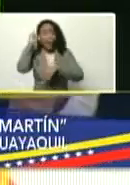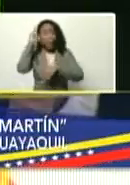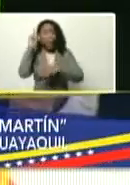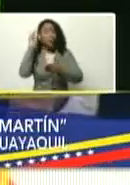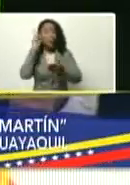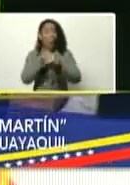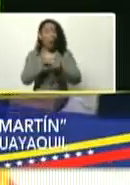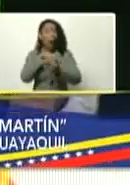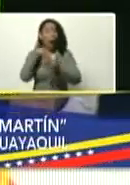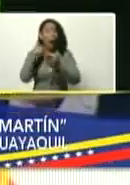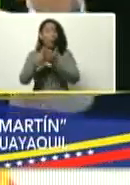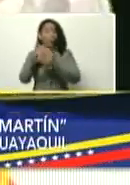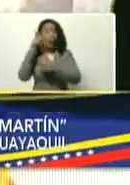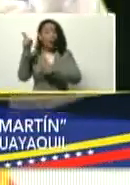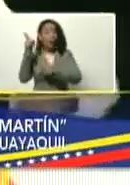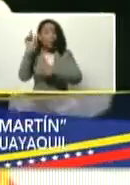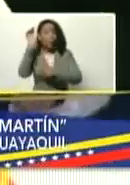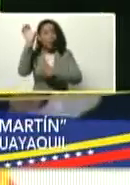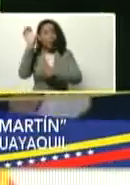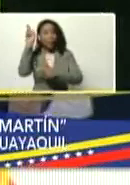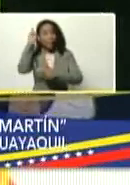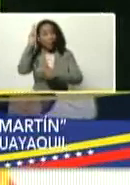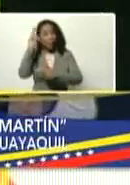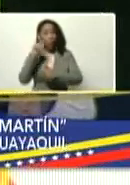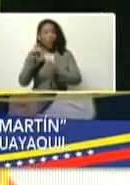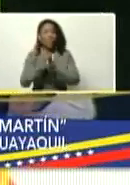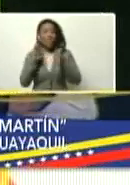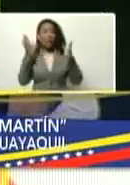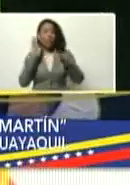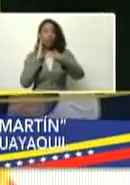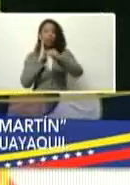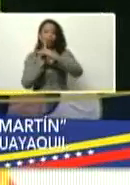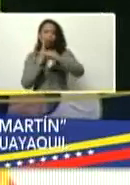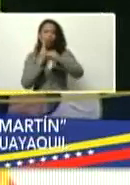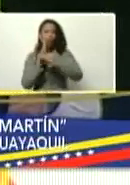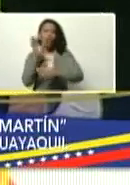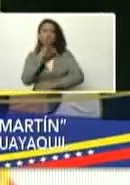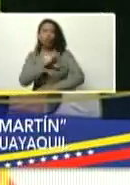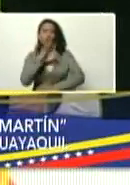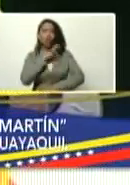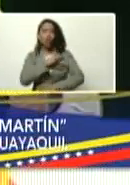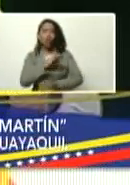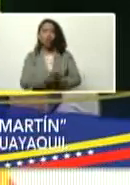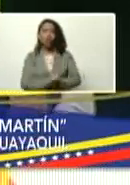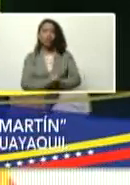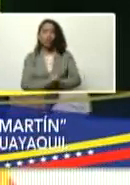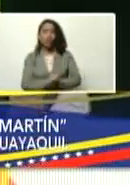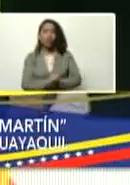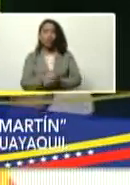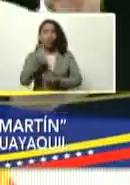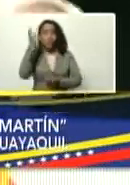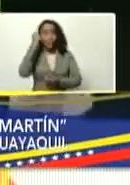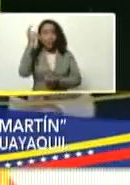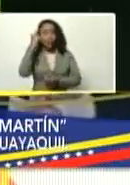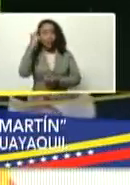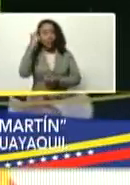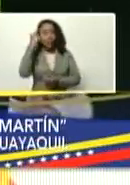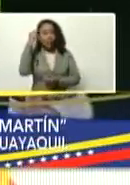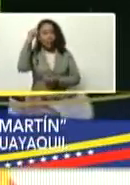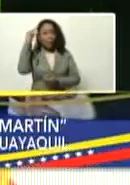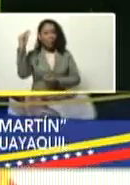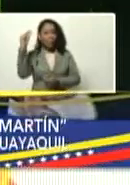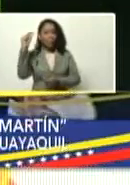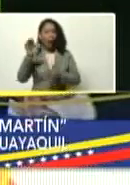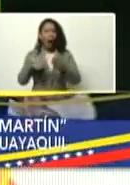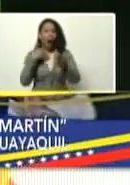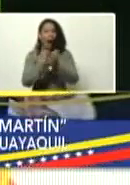donde tuvo grandes obstáculos por una sociedad retrógrada, atrasada, hasta el día de